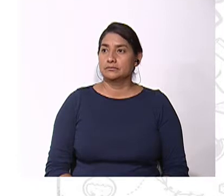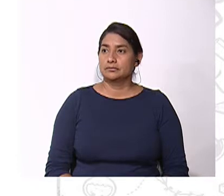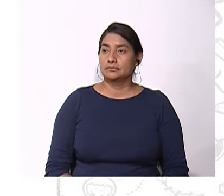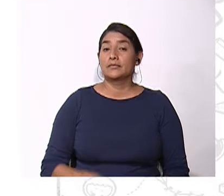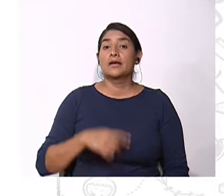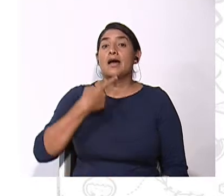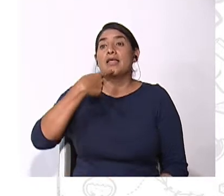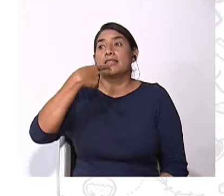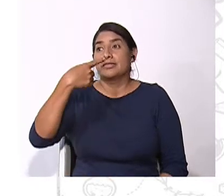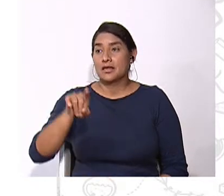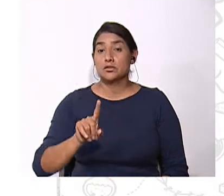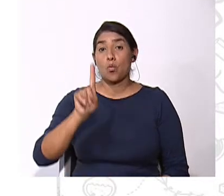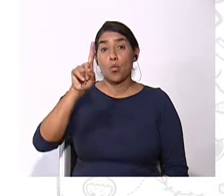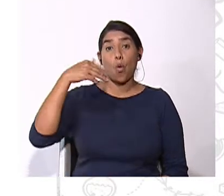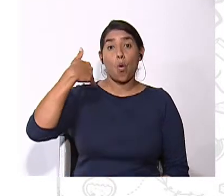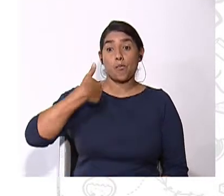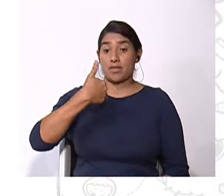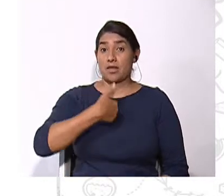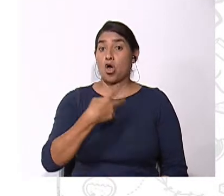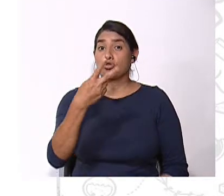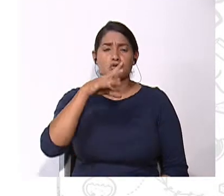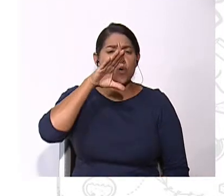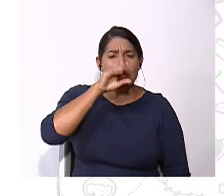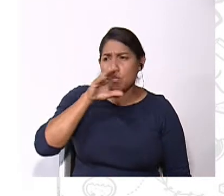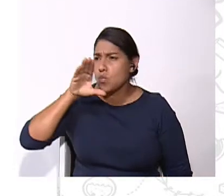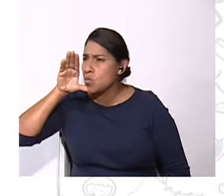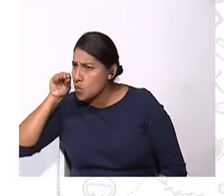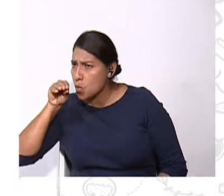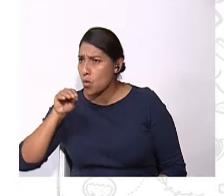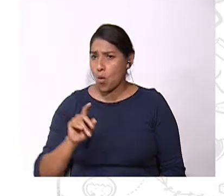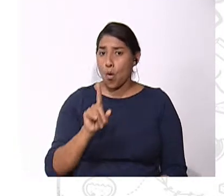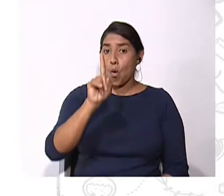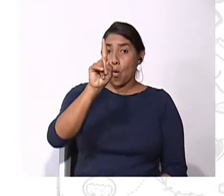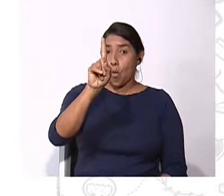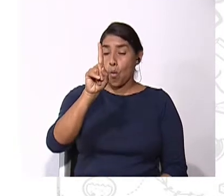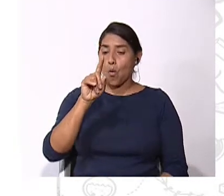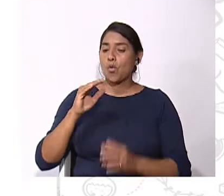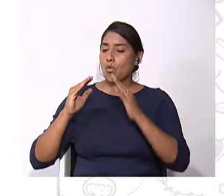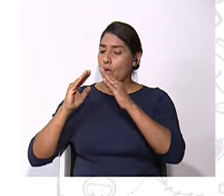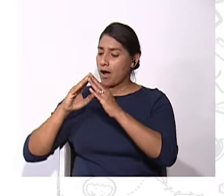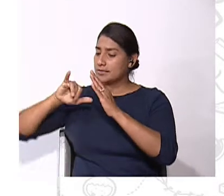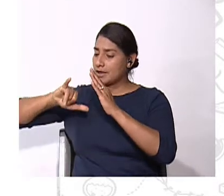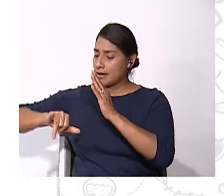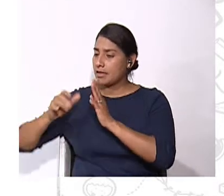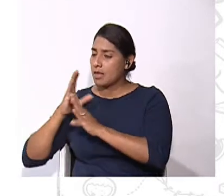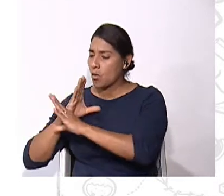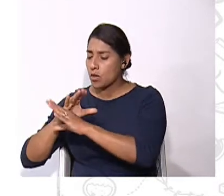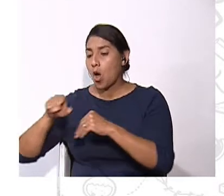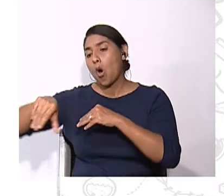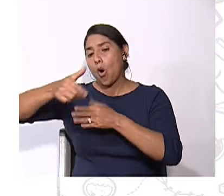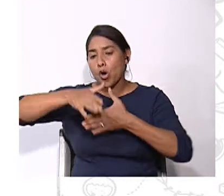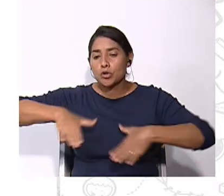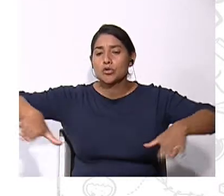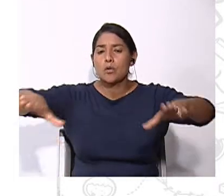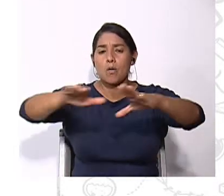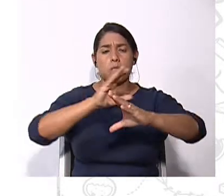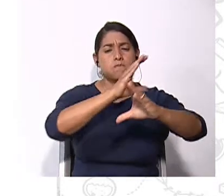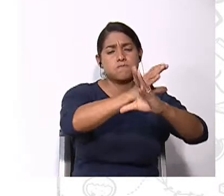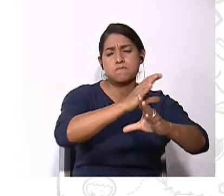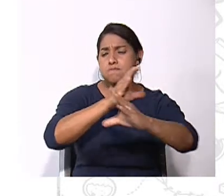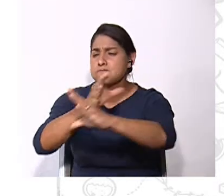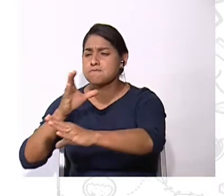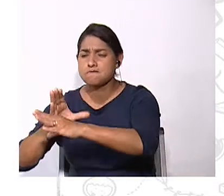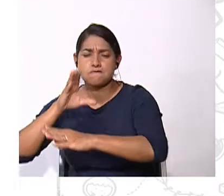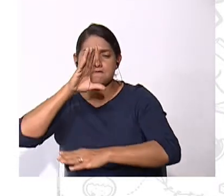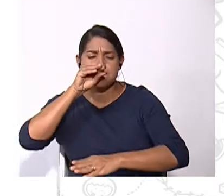Dice así: un hombre tenía 2 perros, uno era para la caza y otro para el cuido.